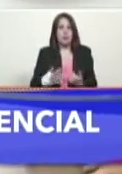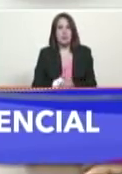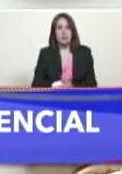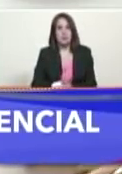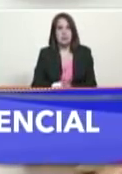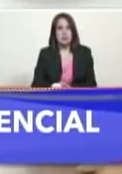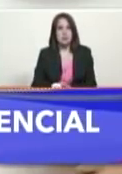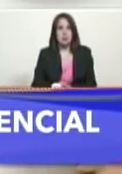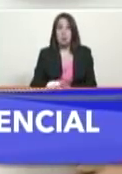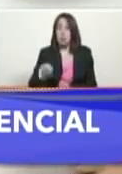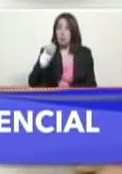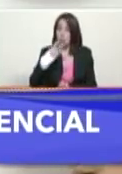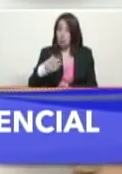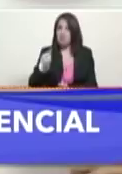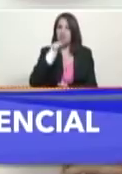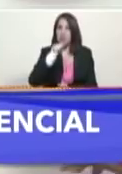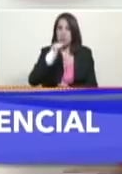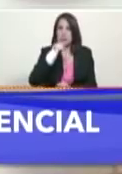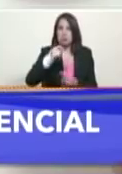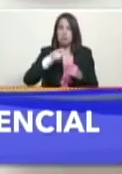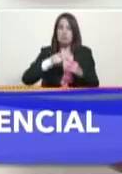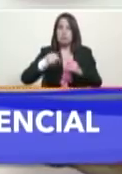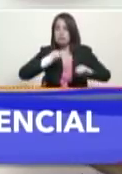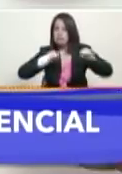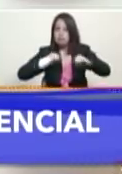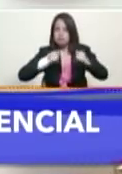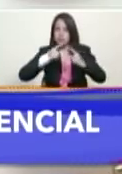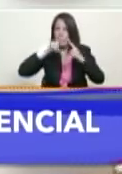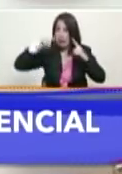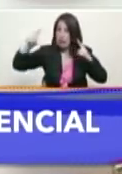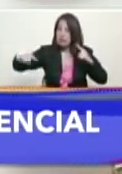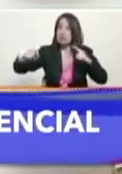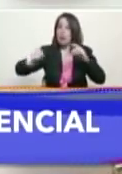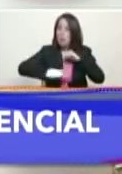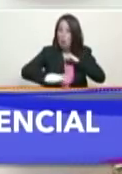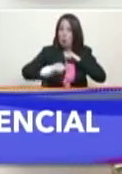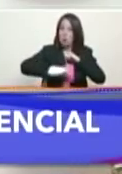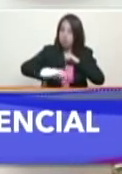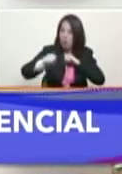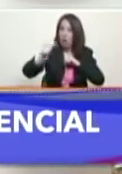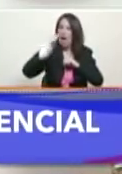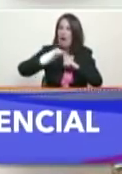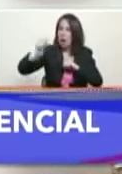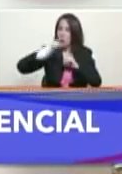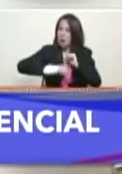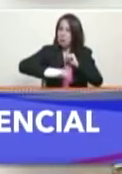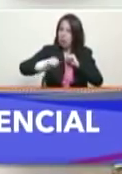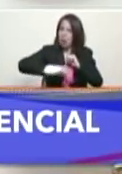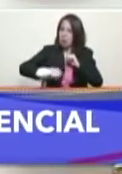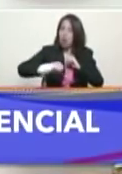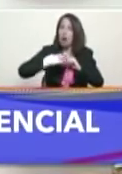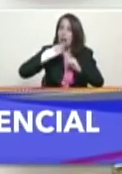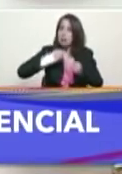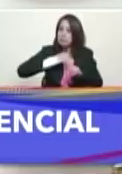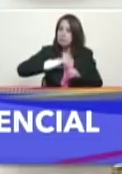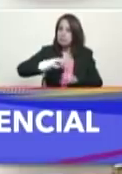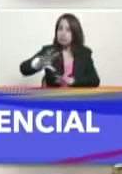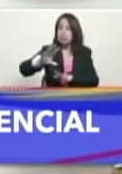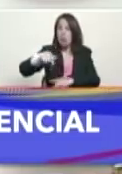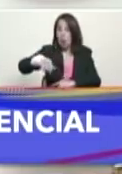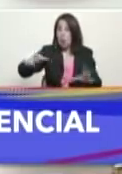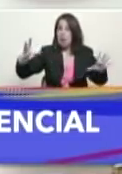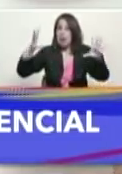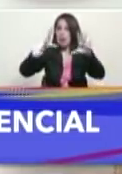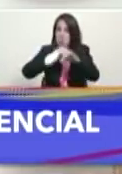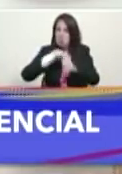han dado buenas noticias que se han energizado todos los sistemas de bombeo de agua del país, y entre la noche de hoy y la madrugada, en